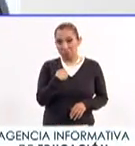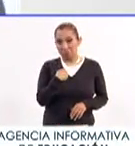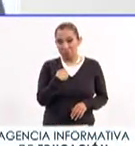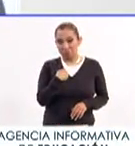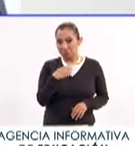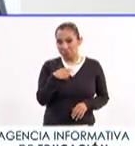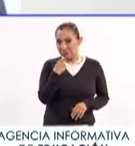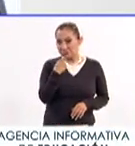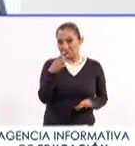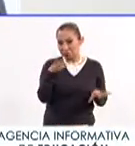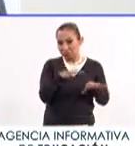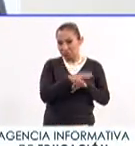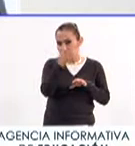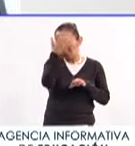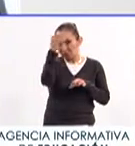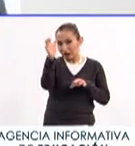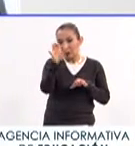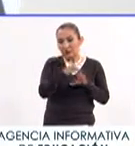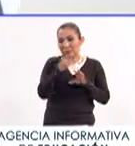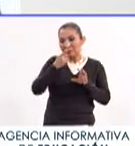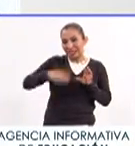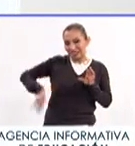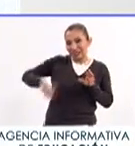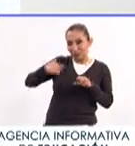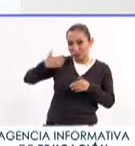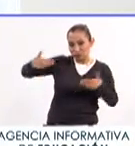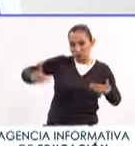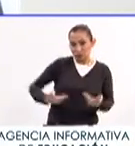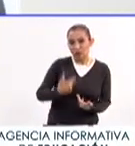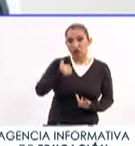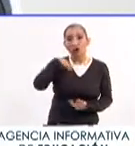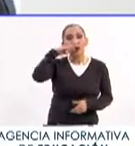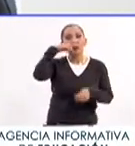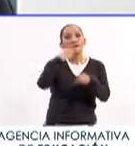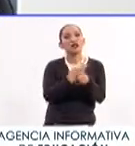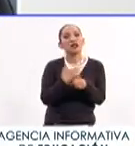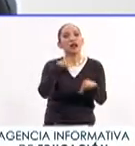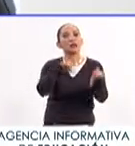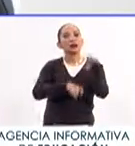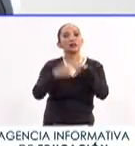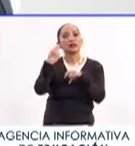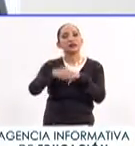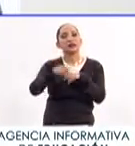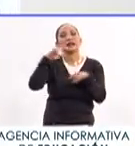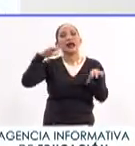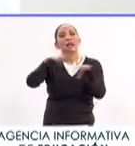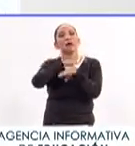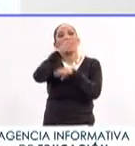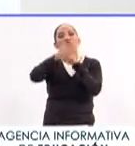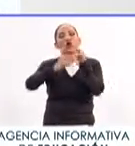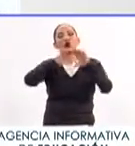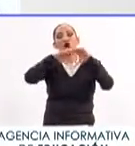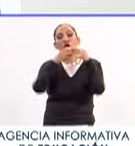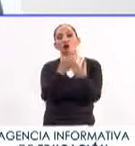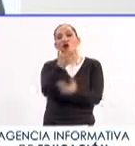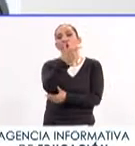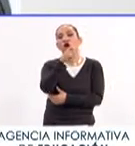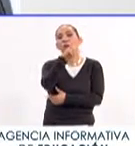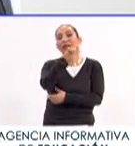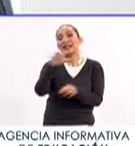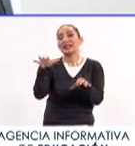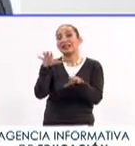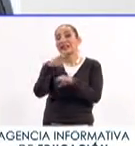no hablo de cambio climático como me dijo cuando me presentó. Yo soy responsable de un laboratorio que se llama Cambio Global y Climático. El